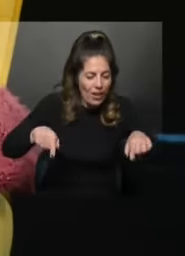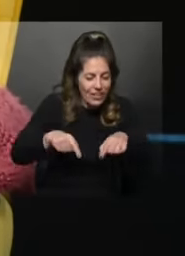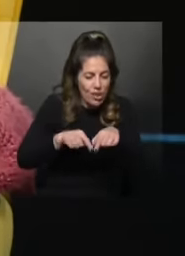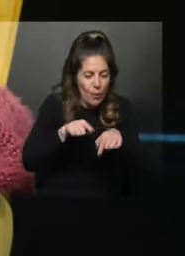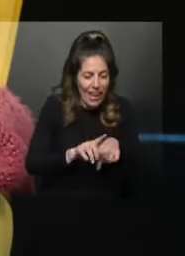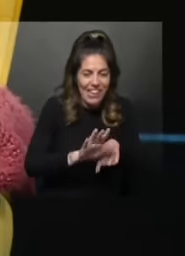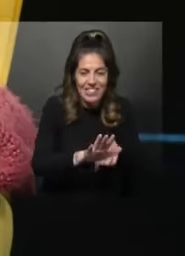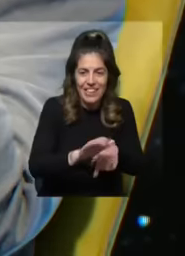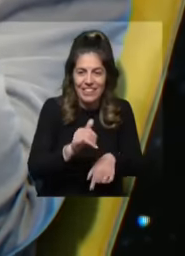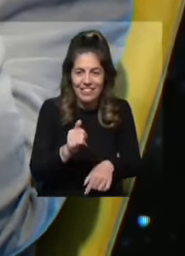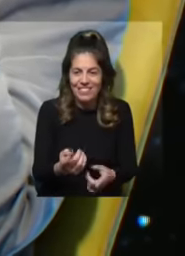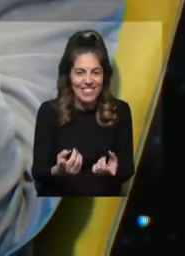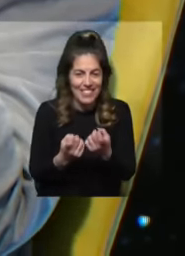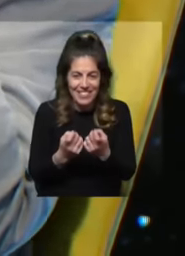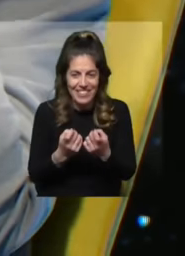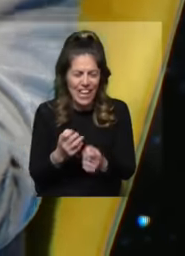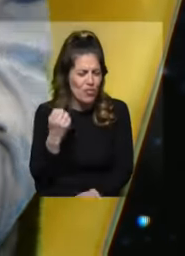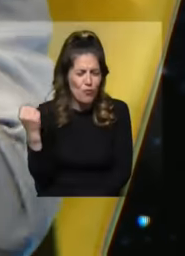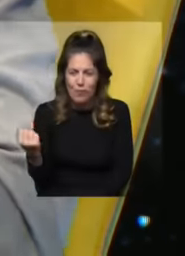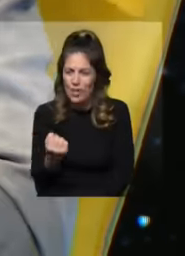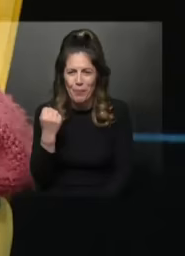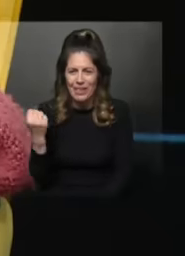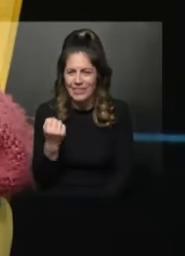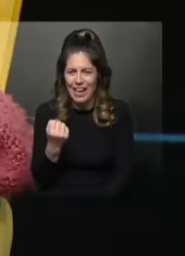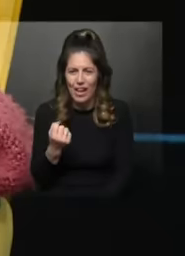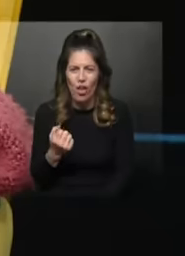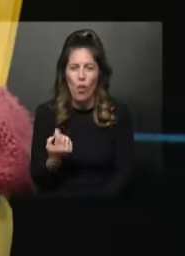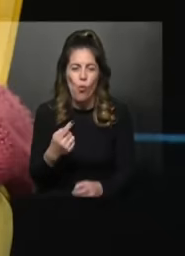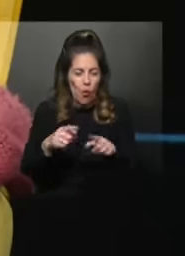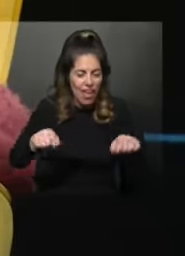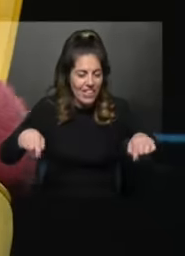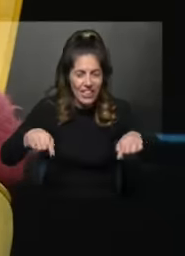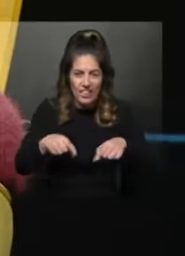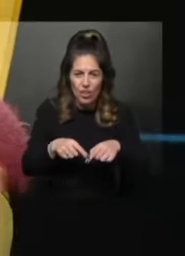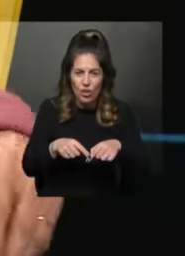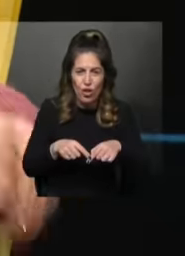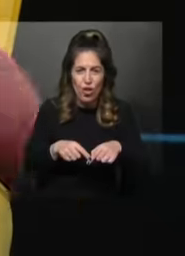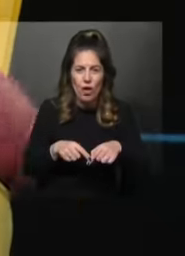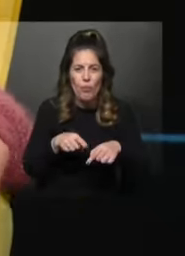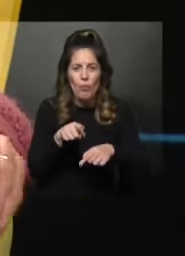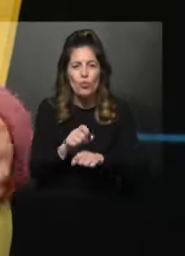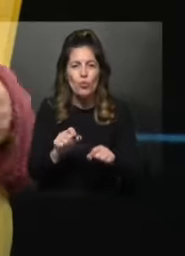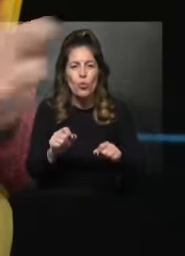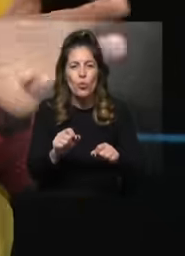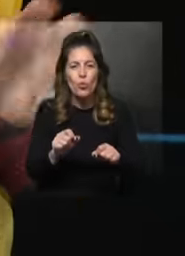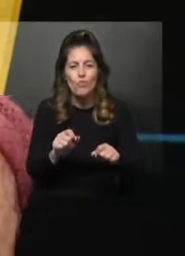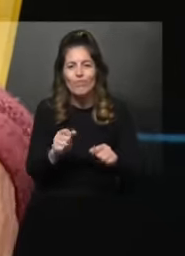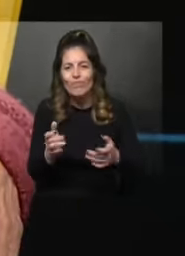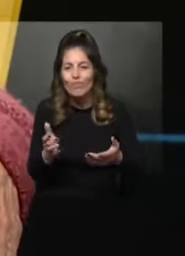tener. Es fundamental tener un cuartito. Porque entonces tú... Porque conocí, ¿no?,